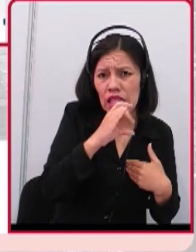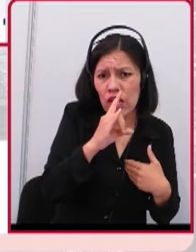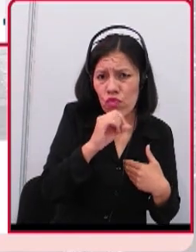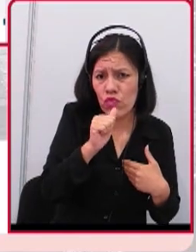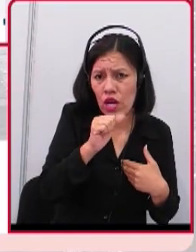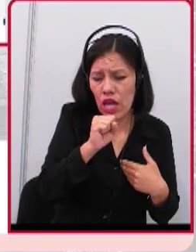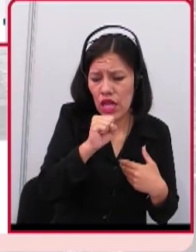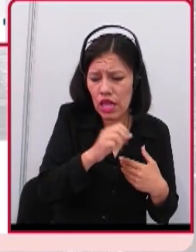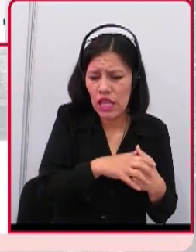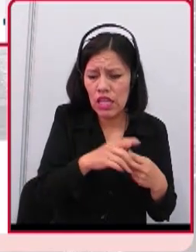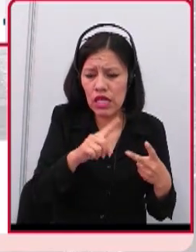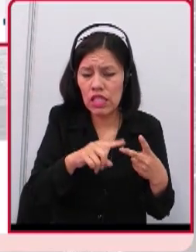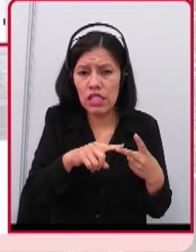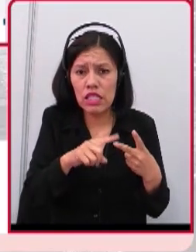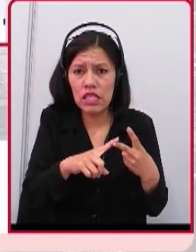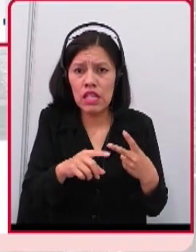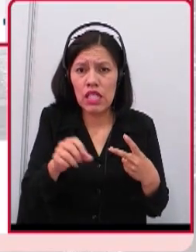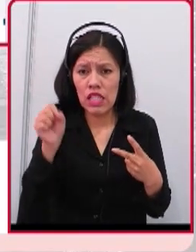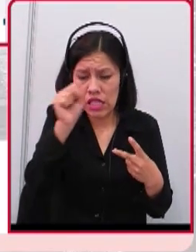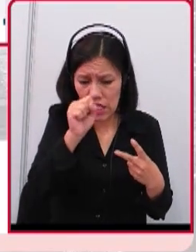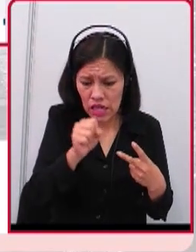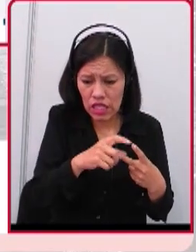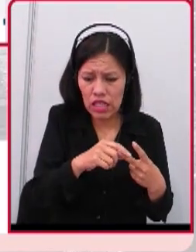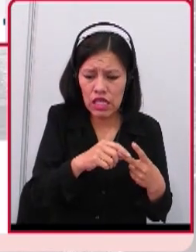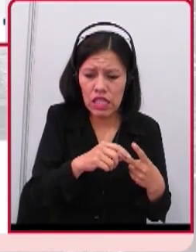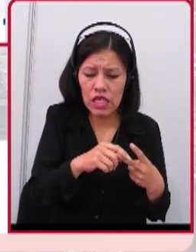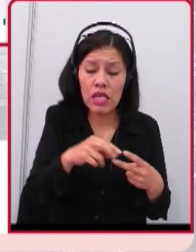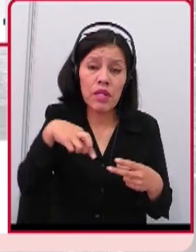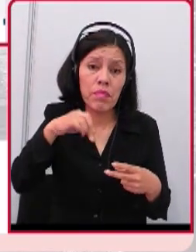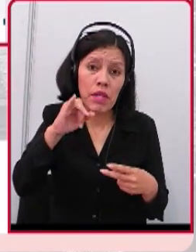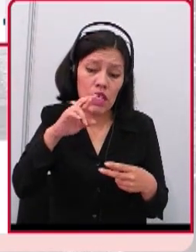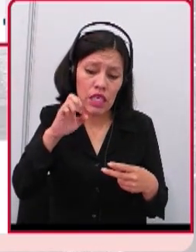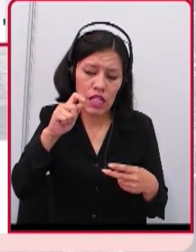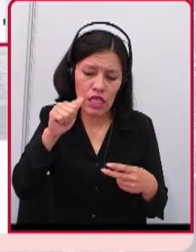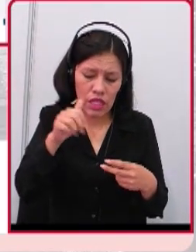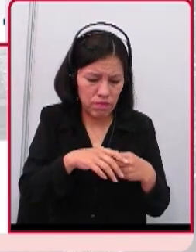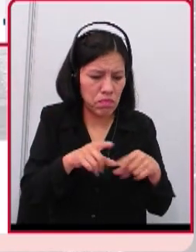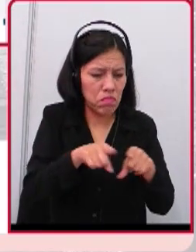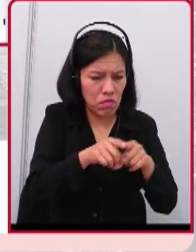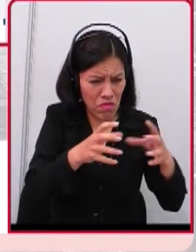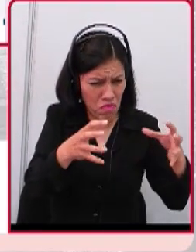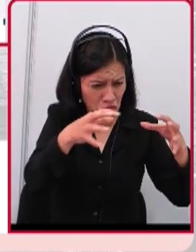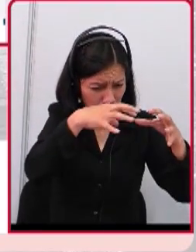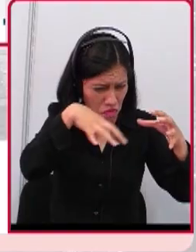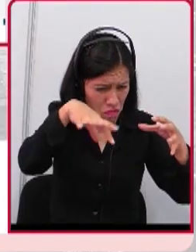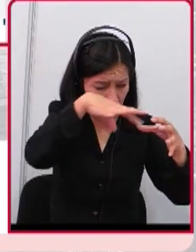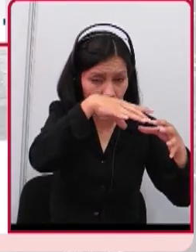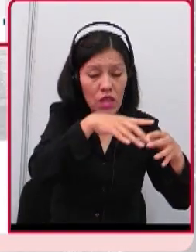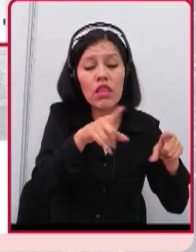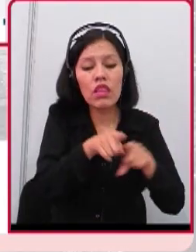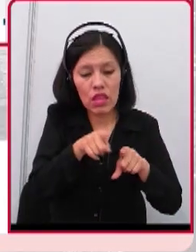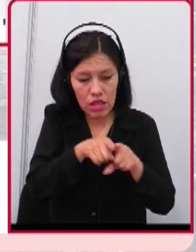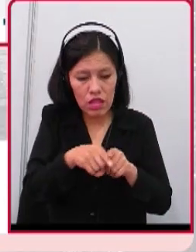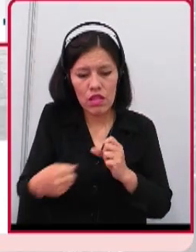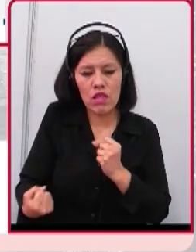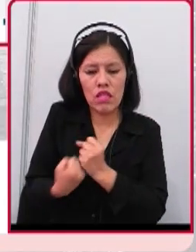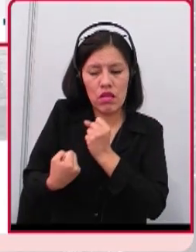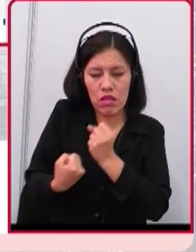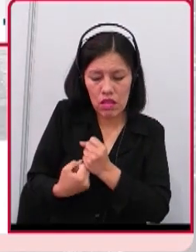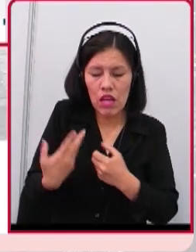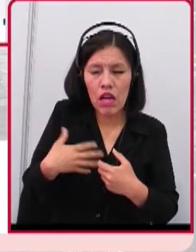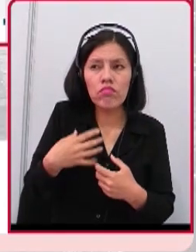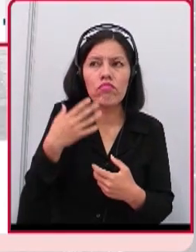terminando en galena esfalerita, ¿no?, de mineración metálica, ¿no? Bueno, también nos está apoyando esto a